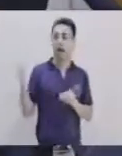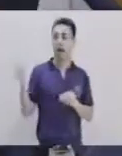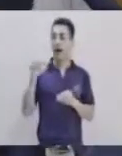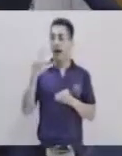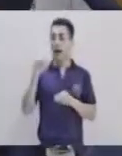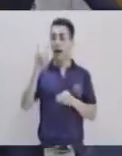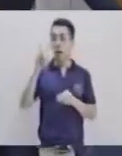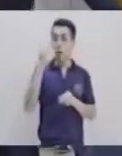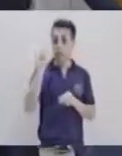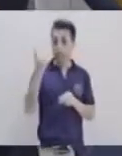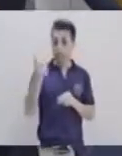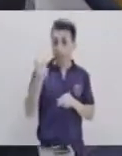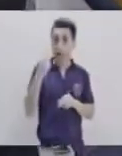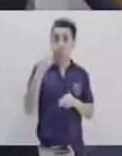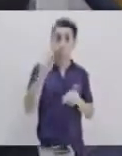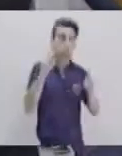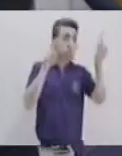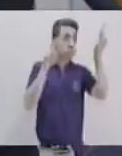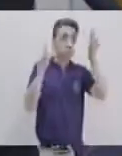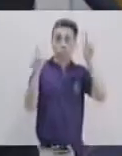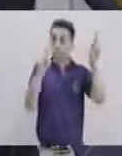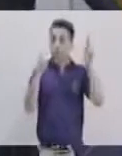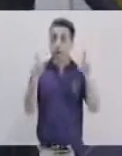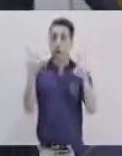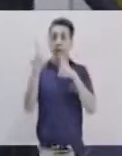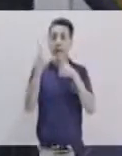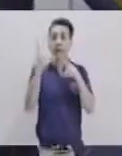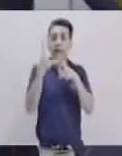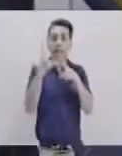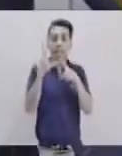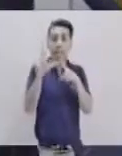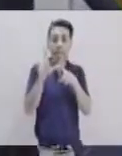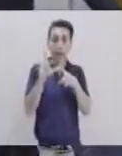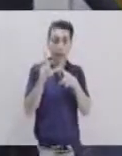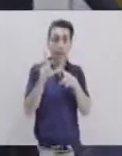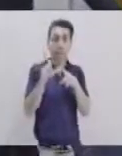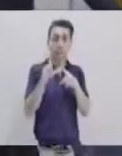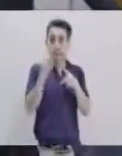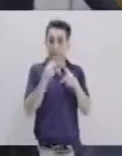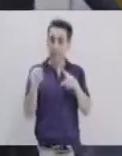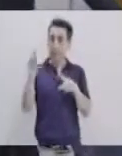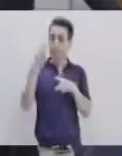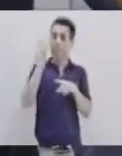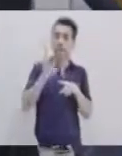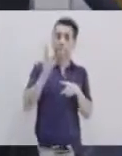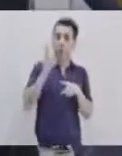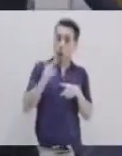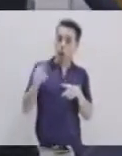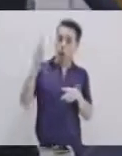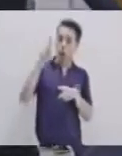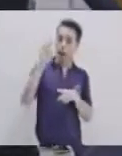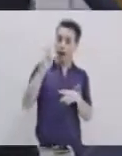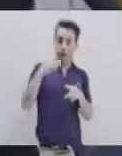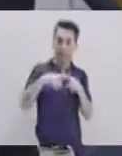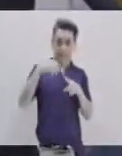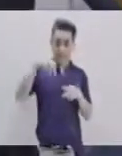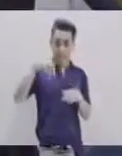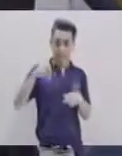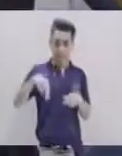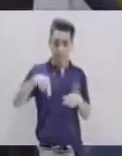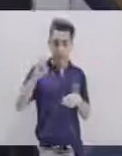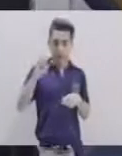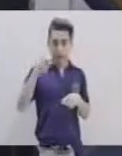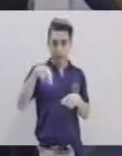estamos buscando nada más las variables y los mismos exponentes? Sí. No importa si